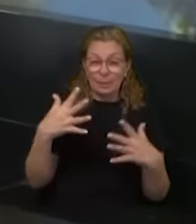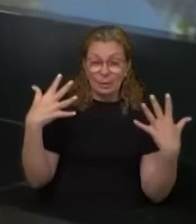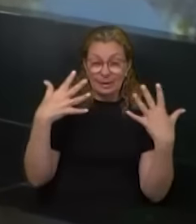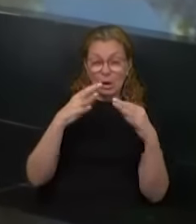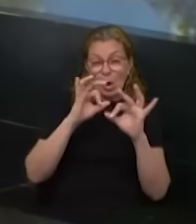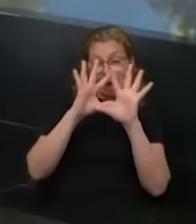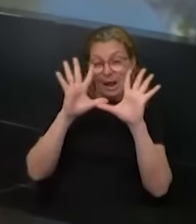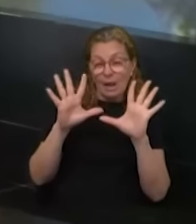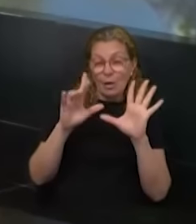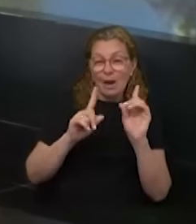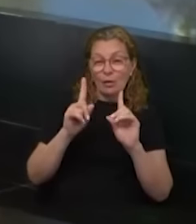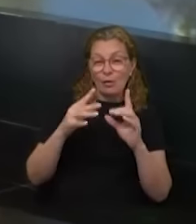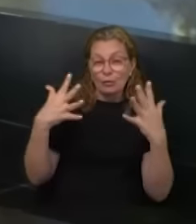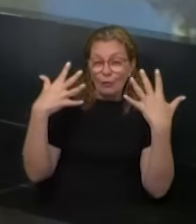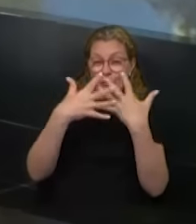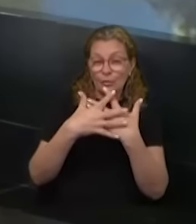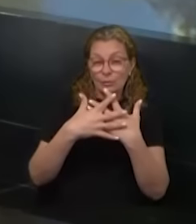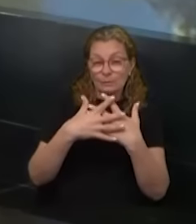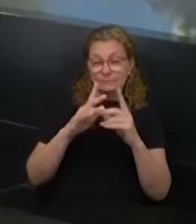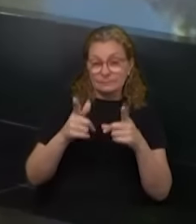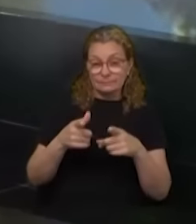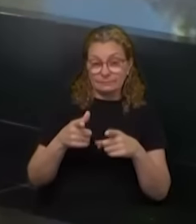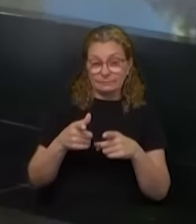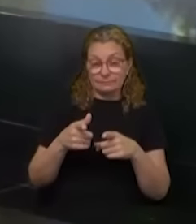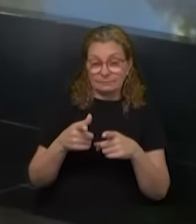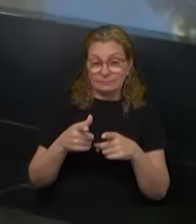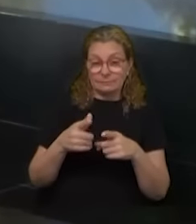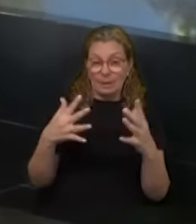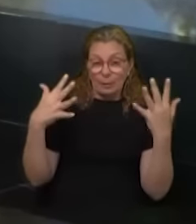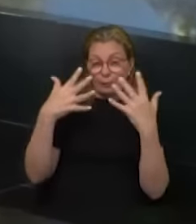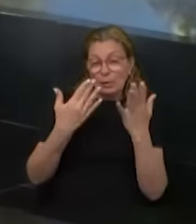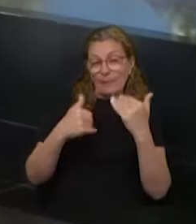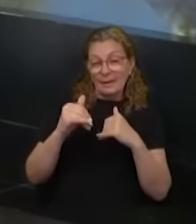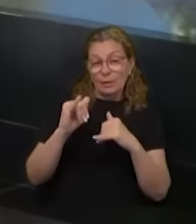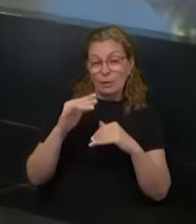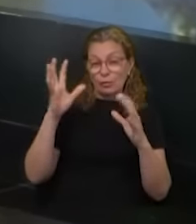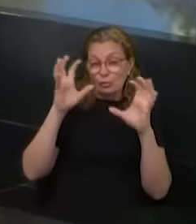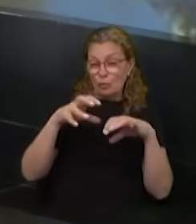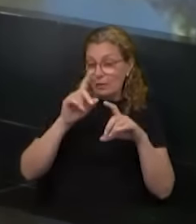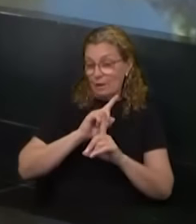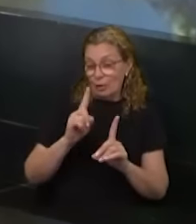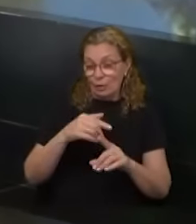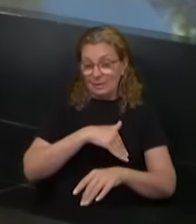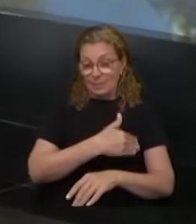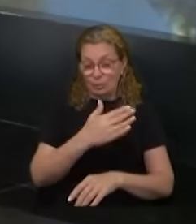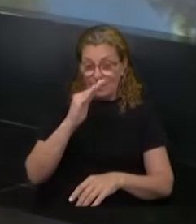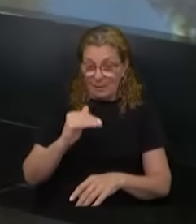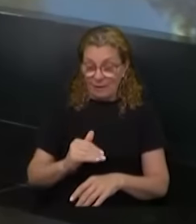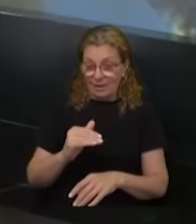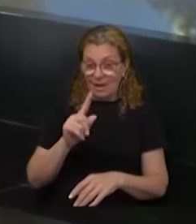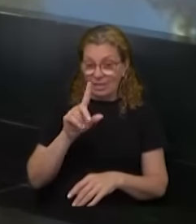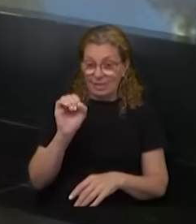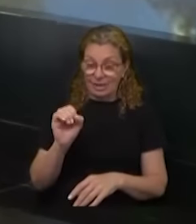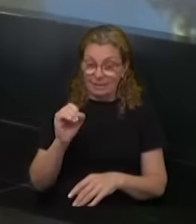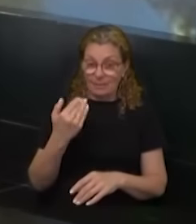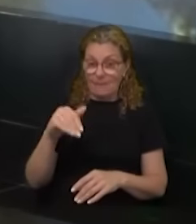y algo nuboso también con periodos de mayor nubosidad pero sin pronóstico de lluvia la temperatura mínima pronosticada es de 10